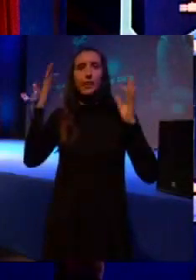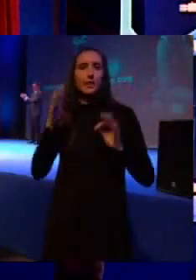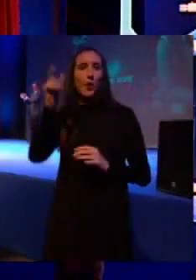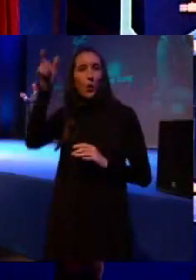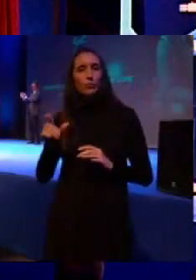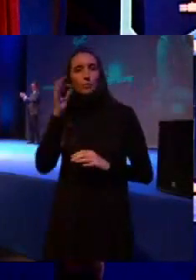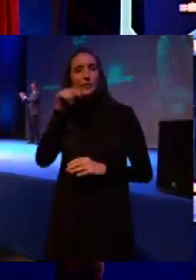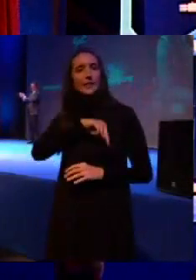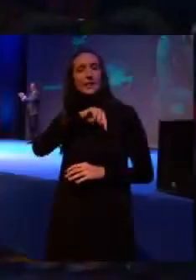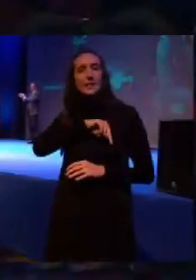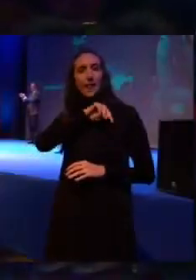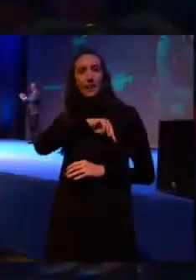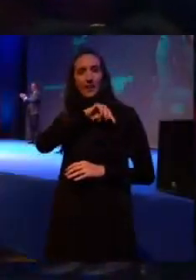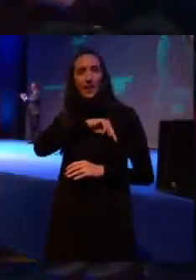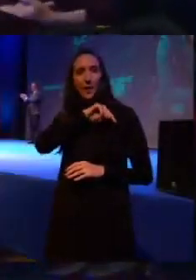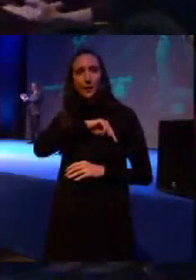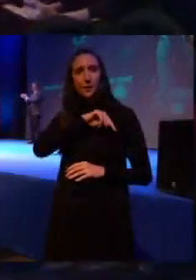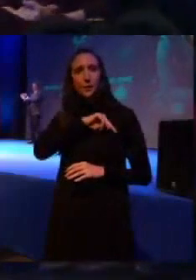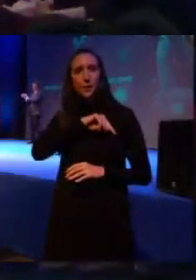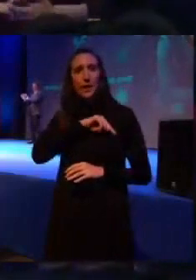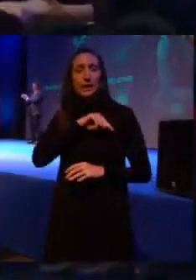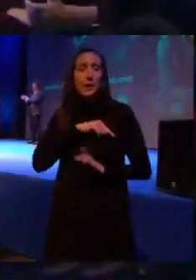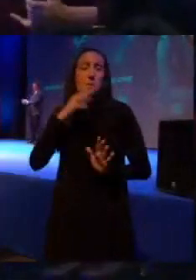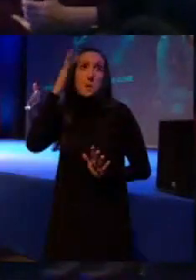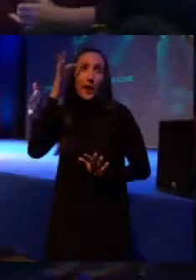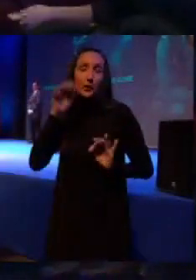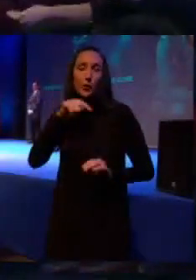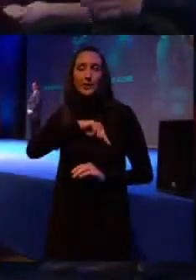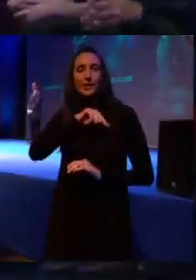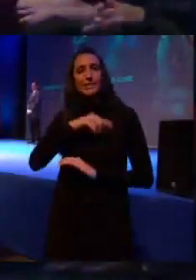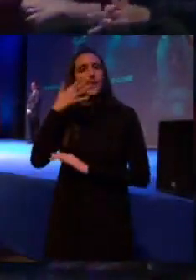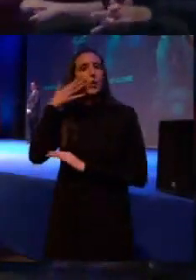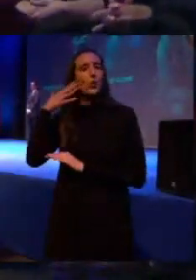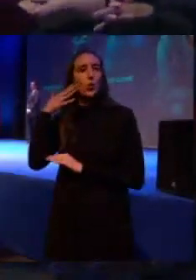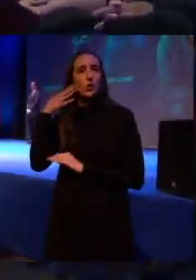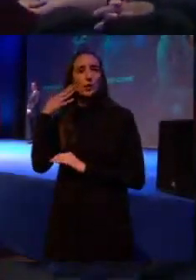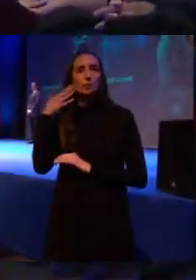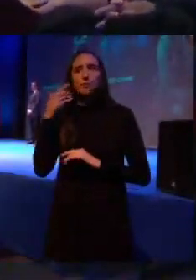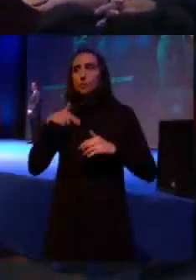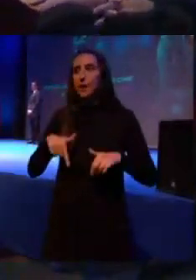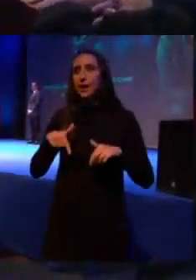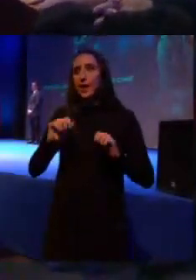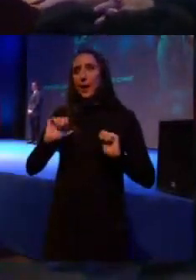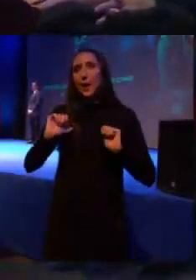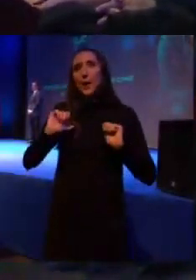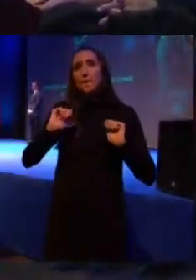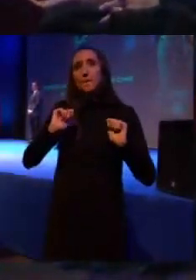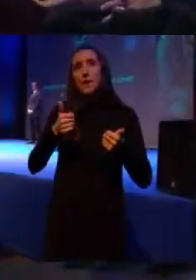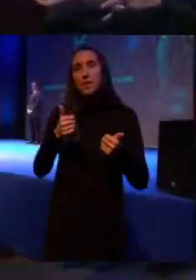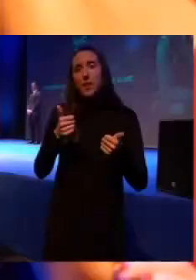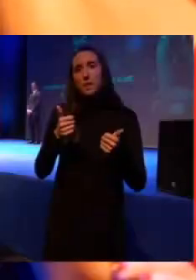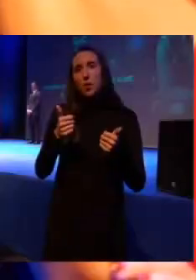y se sentirá igualmente, imagino, orgullosa de que empecemos a conmemorar este tipo